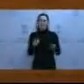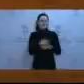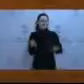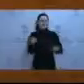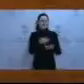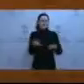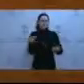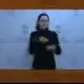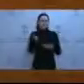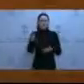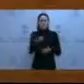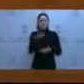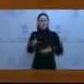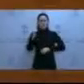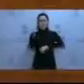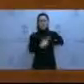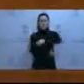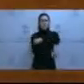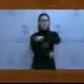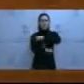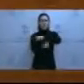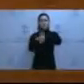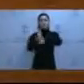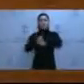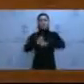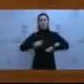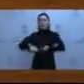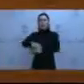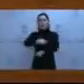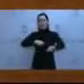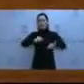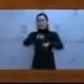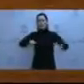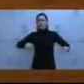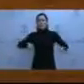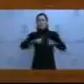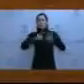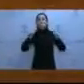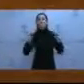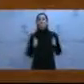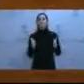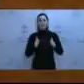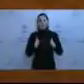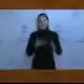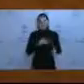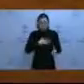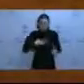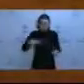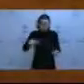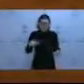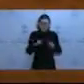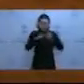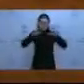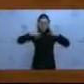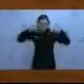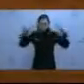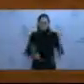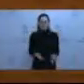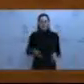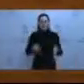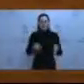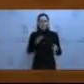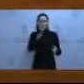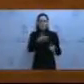euros de las arcas públicas que al final vamos a acabar pagando todos los asturianos. Y nosotros queremos tener al menos la seguridad de que sabe